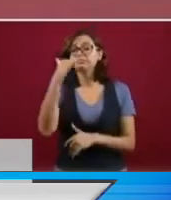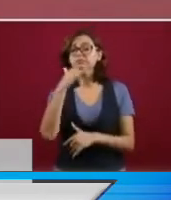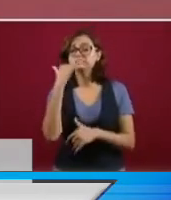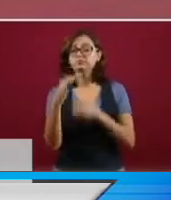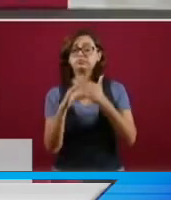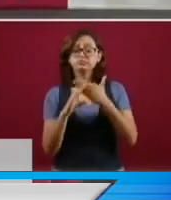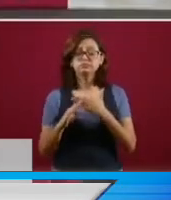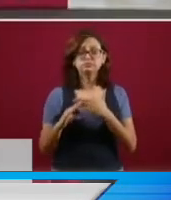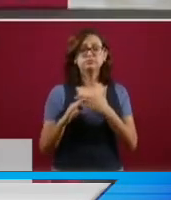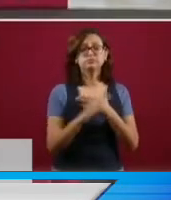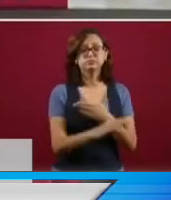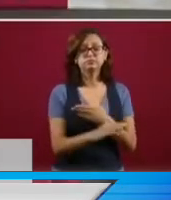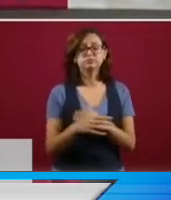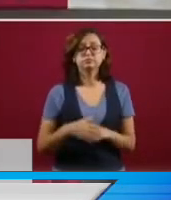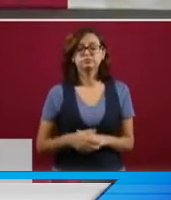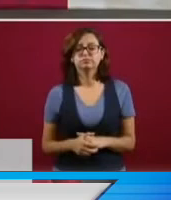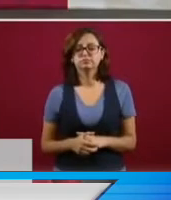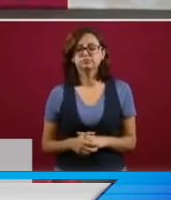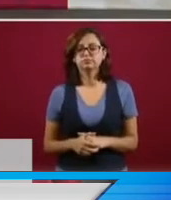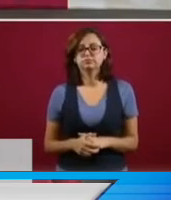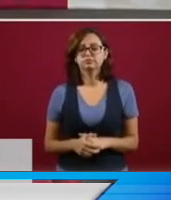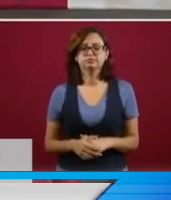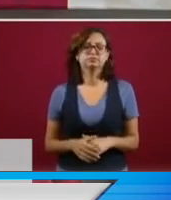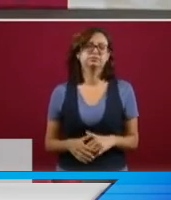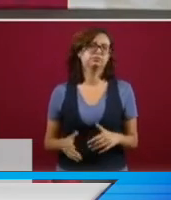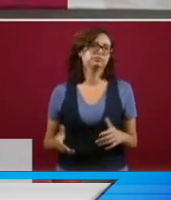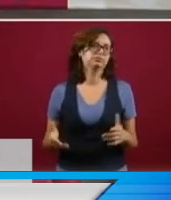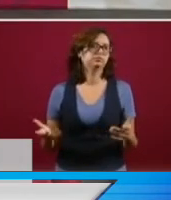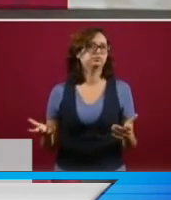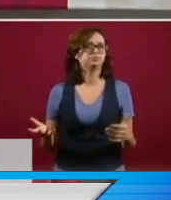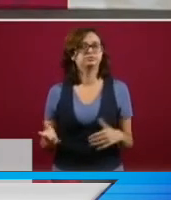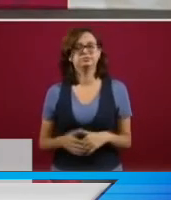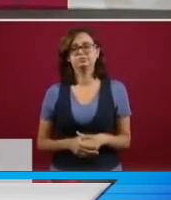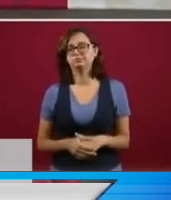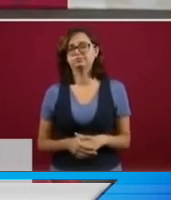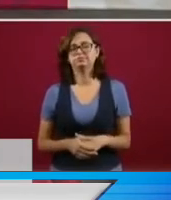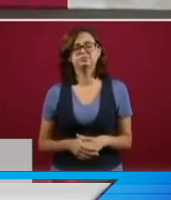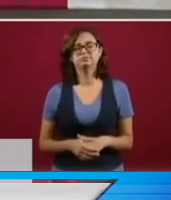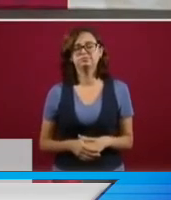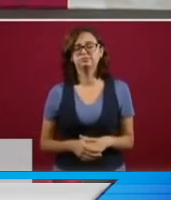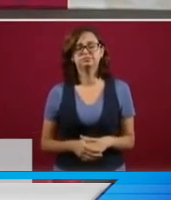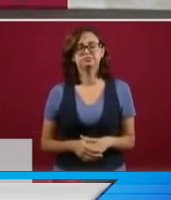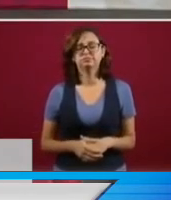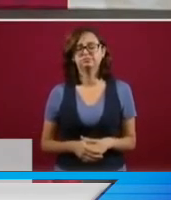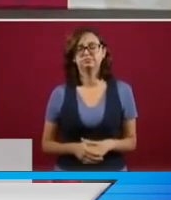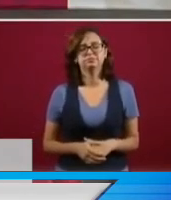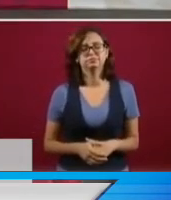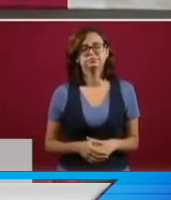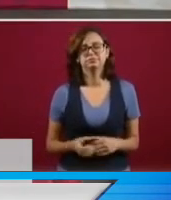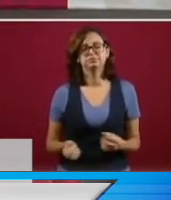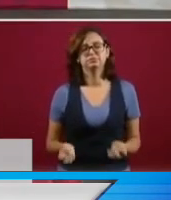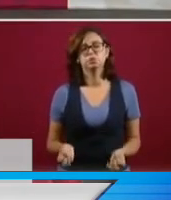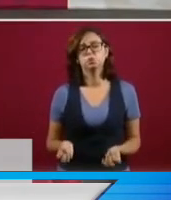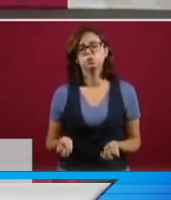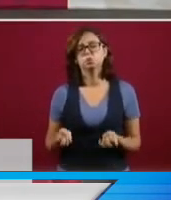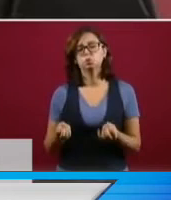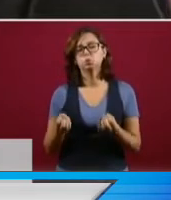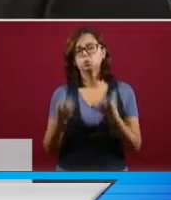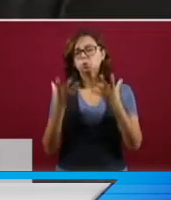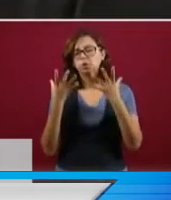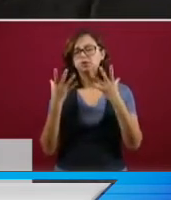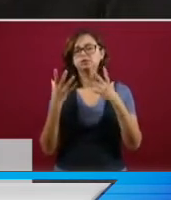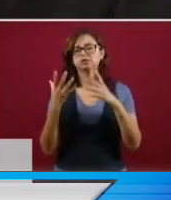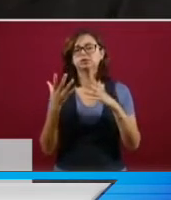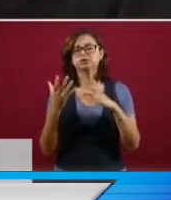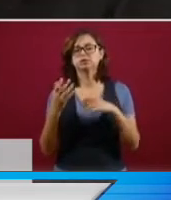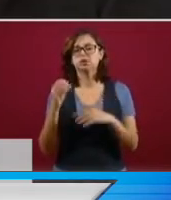todo lo contrario, y la inseguridad en el país creció de manera impresionante que hasta la fecha afecta a todo el país. El actual gobierno dedica